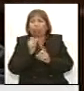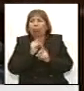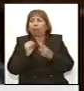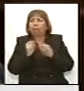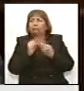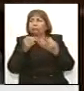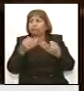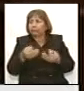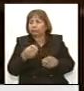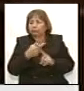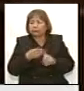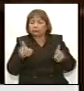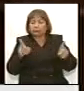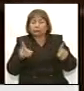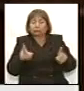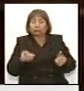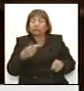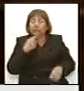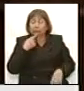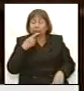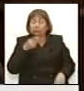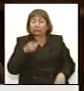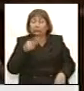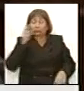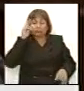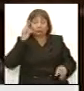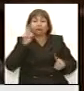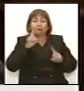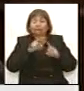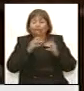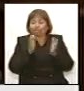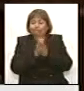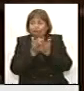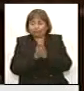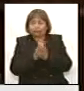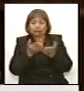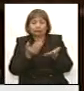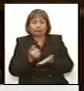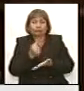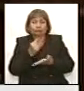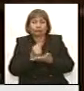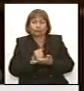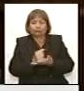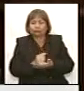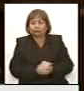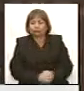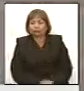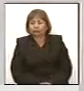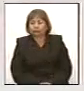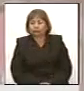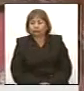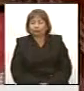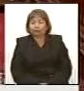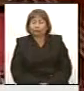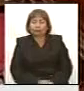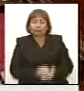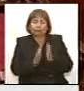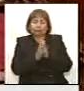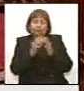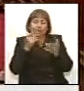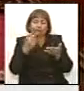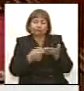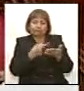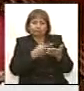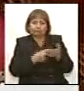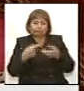que es diferente. Ese es el reto. Yo creo que este libro un poco nos pone en ese camino. El libro discute sobre